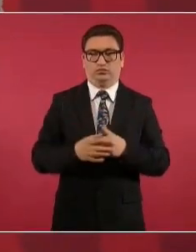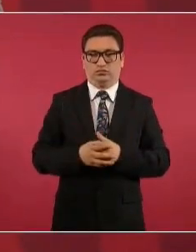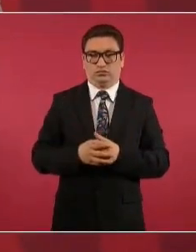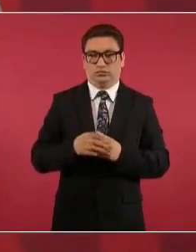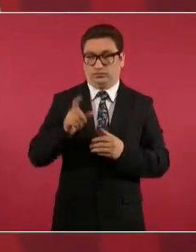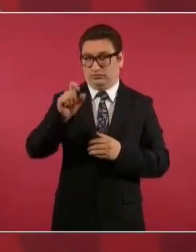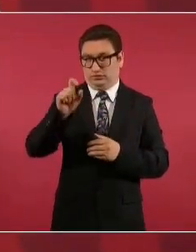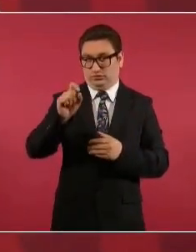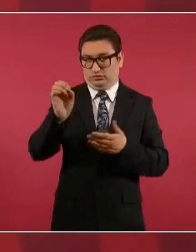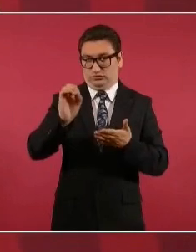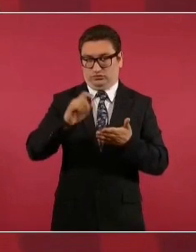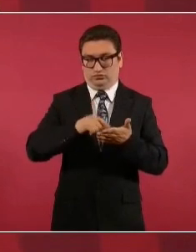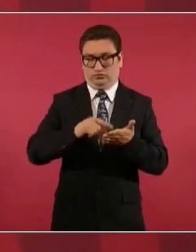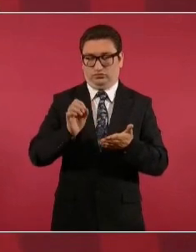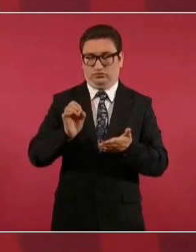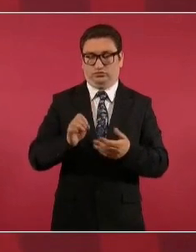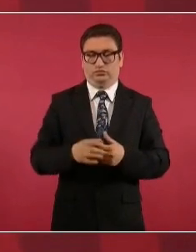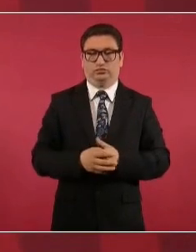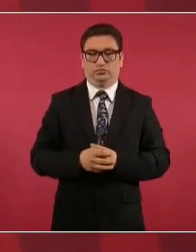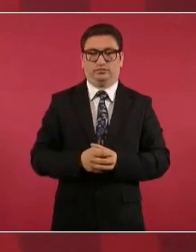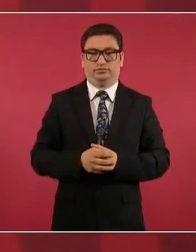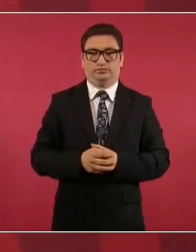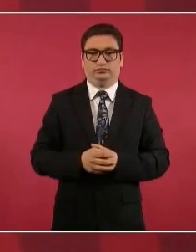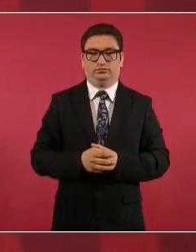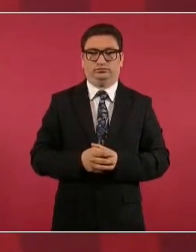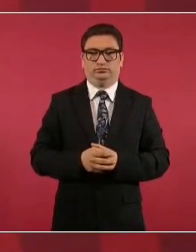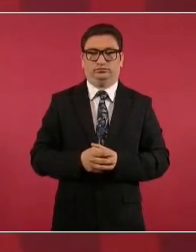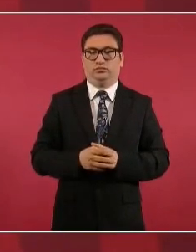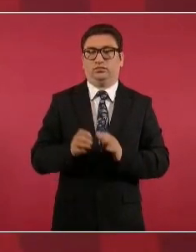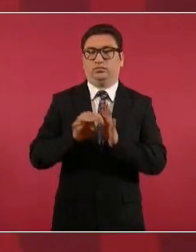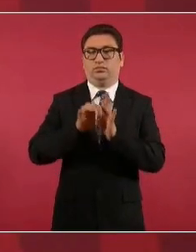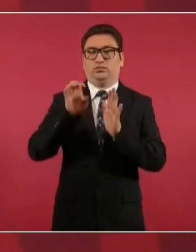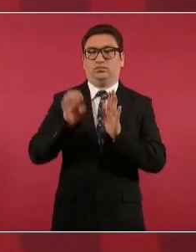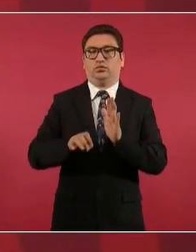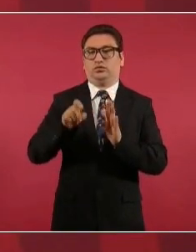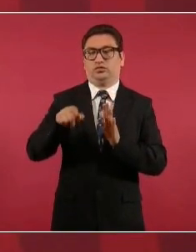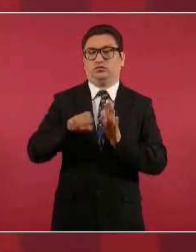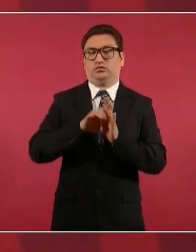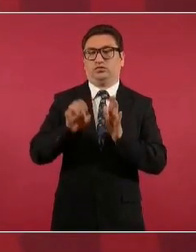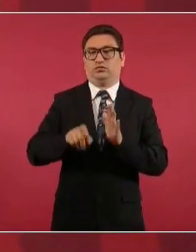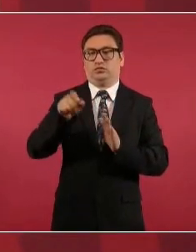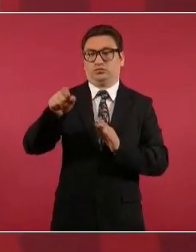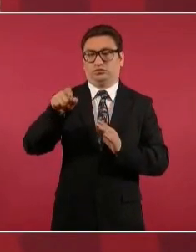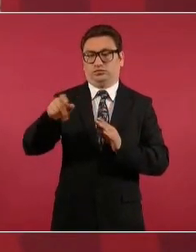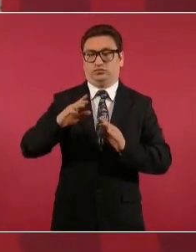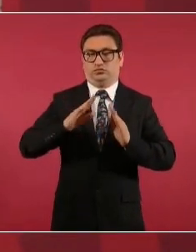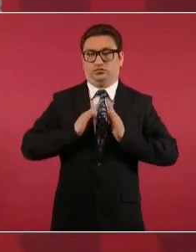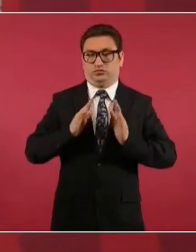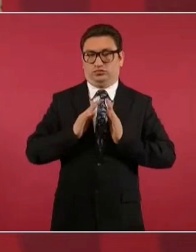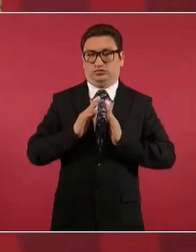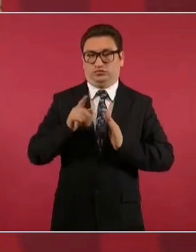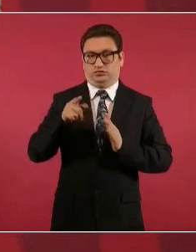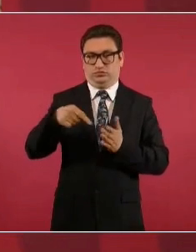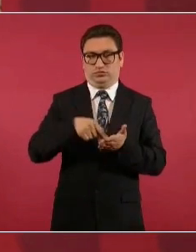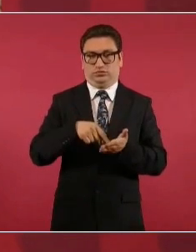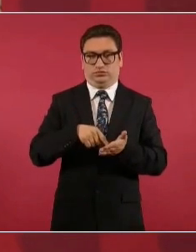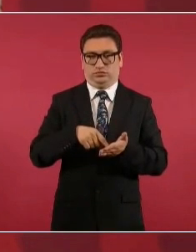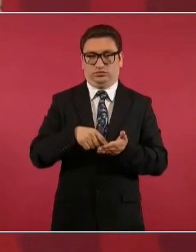las 20. O sea, las, por ejemplo, en el caso de los militares. Sí, sí